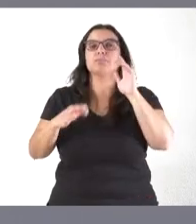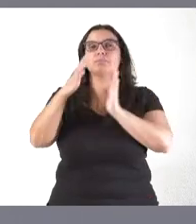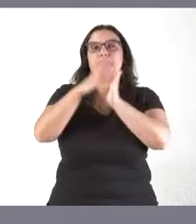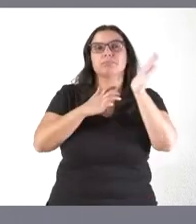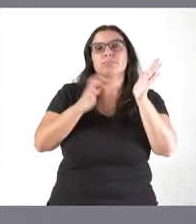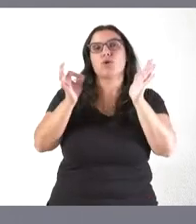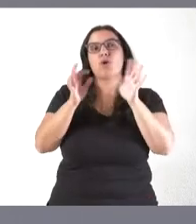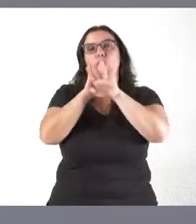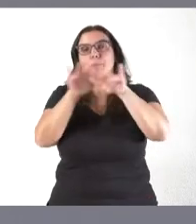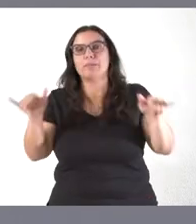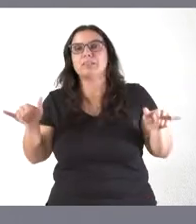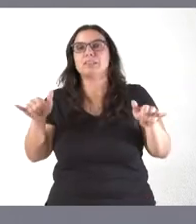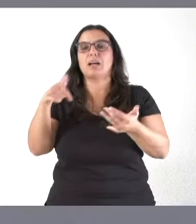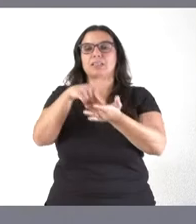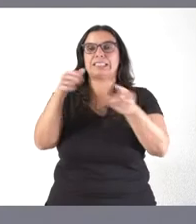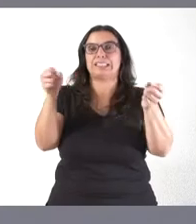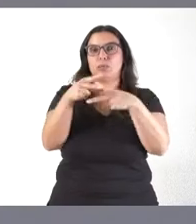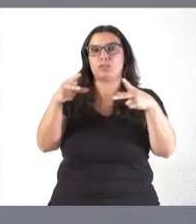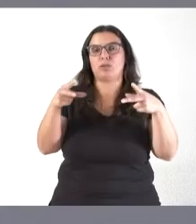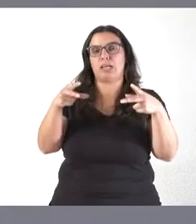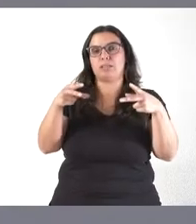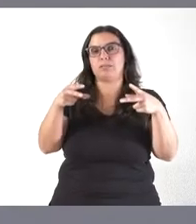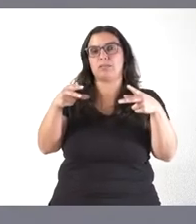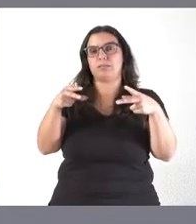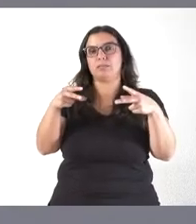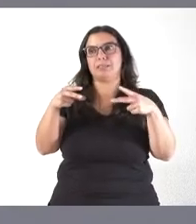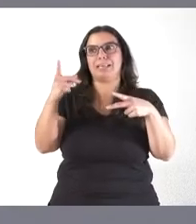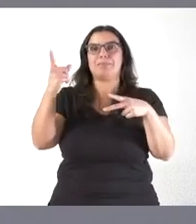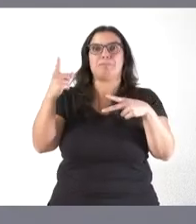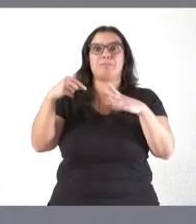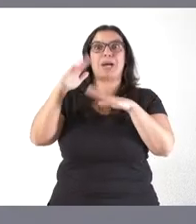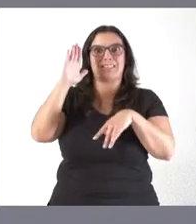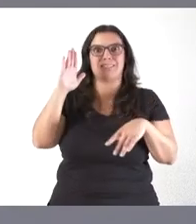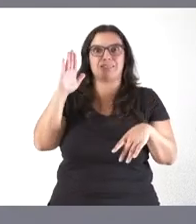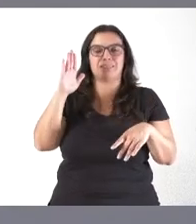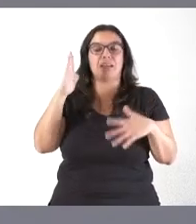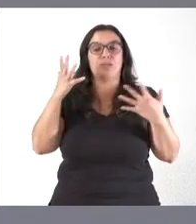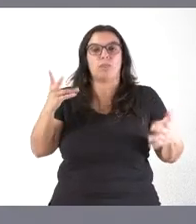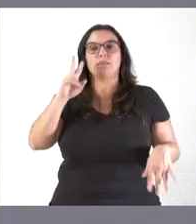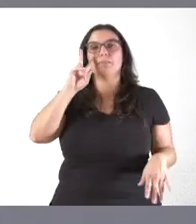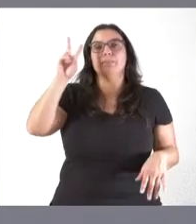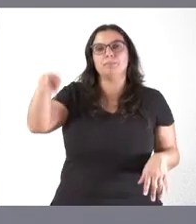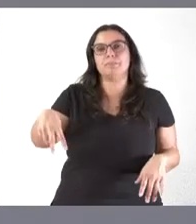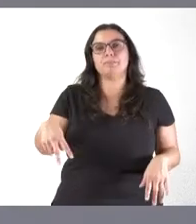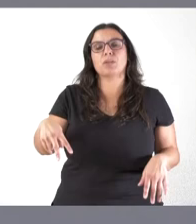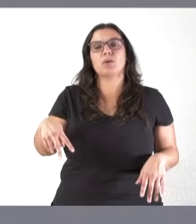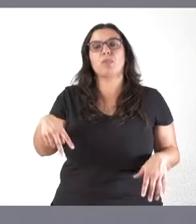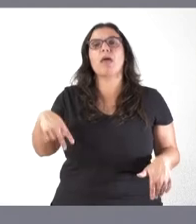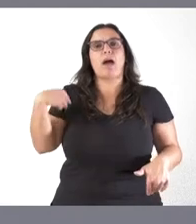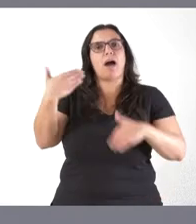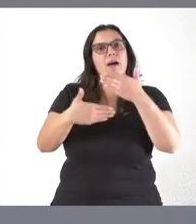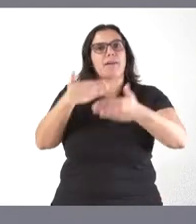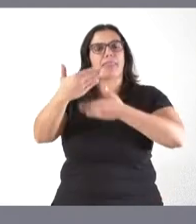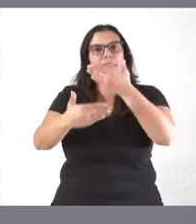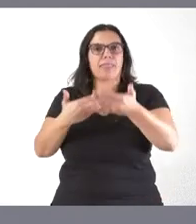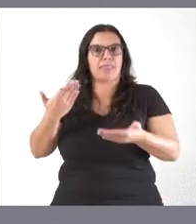de bonificación en cuota de seguridad mayor de la que aquí se establece y por tanto desde el reconocimiento que se ha avanzado en